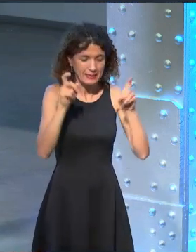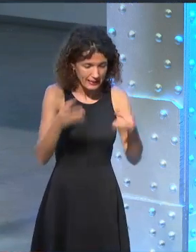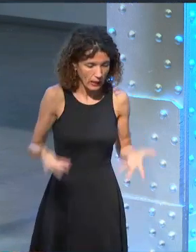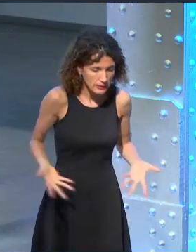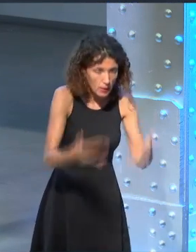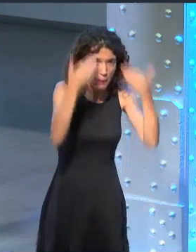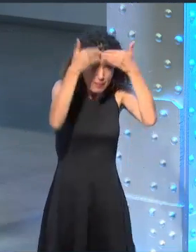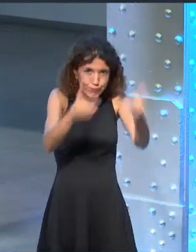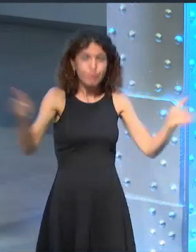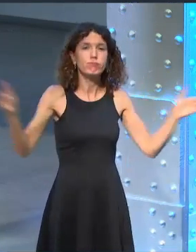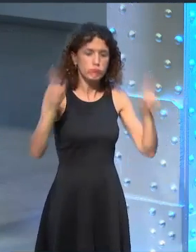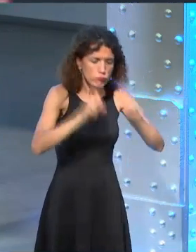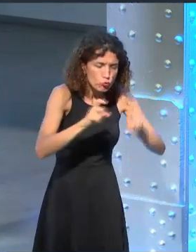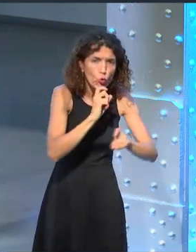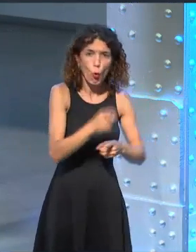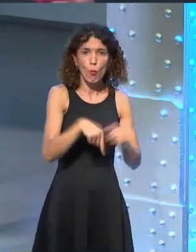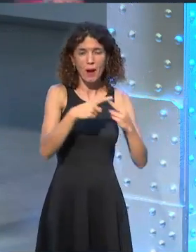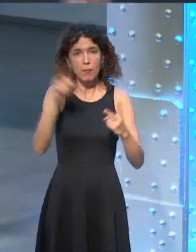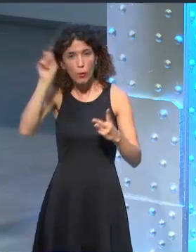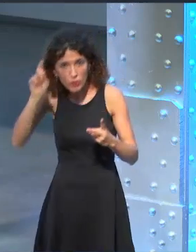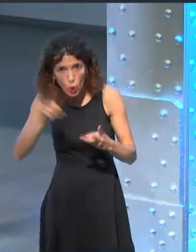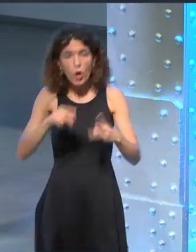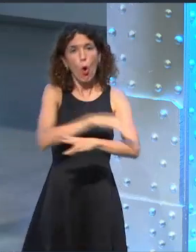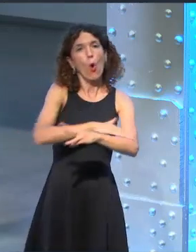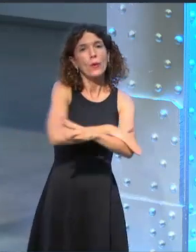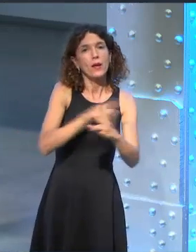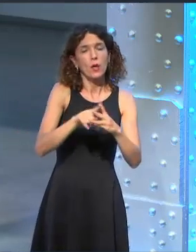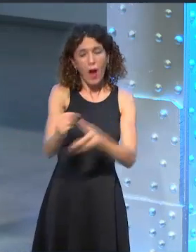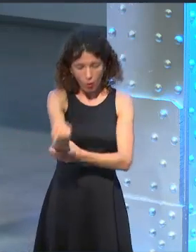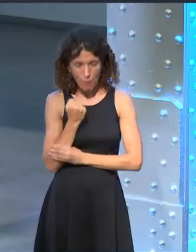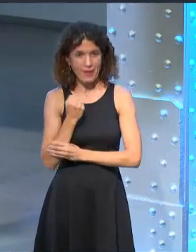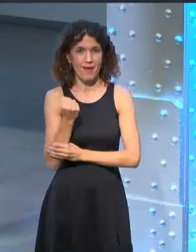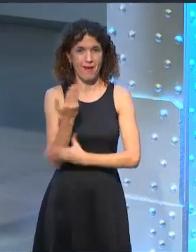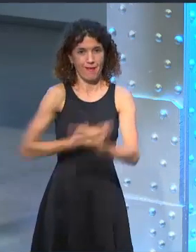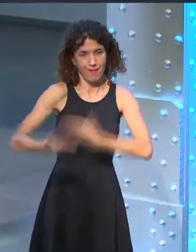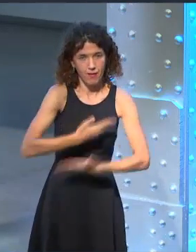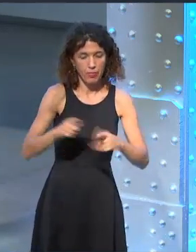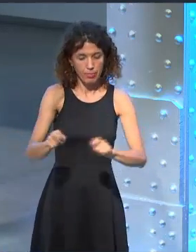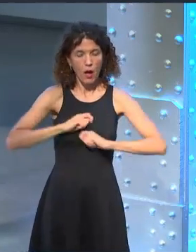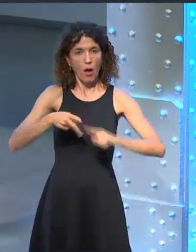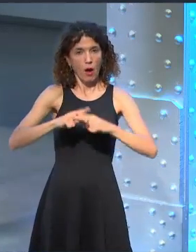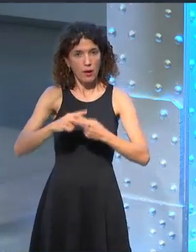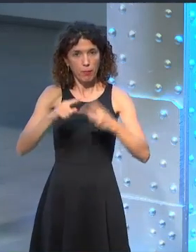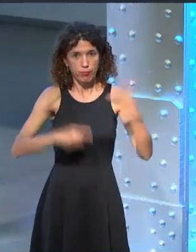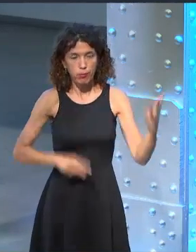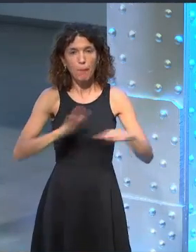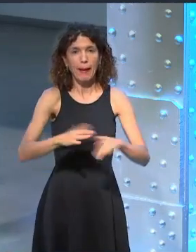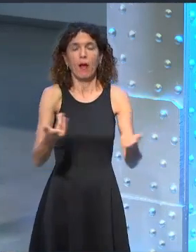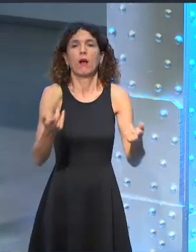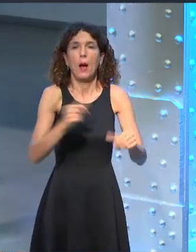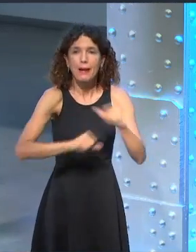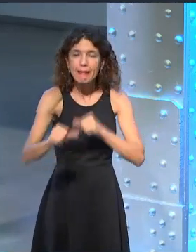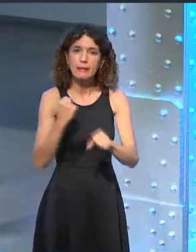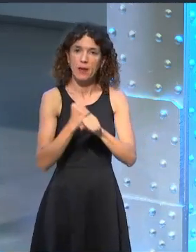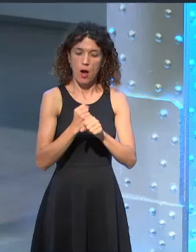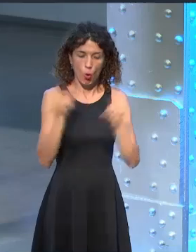abrirles la mente, ¿no? Y después los profesores, los gobiernos nos tienen que acompañar, nos tienen que dar herramientas o tienen que facilitar que podamos hacer esta